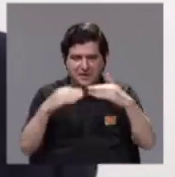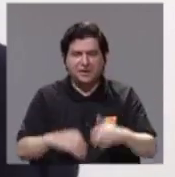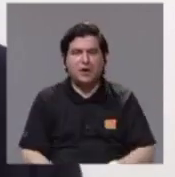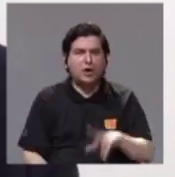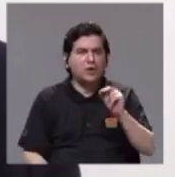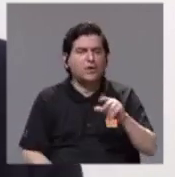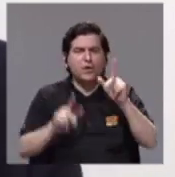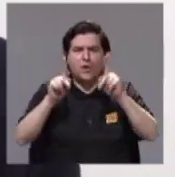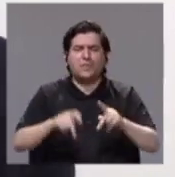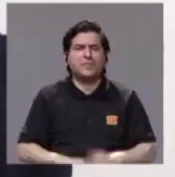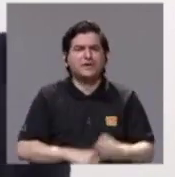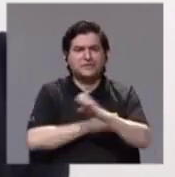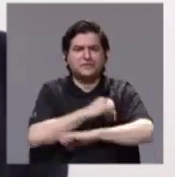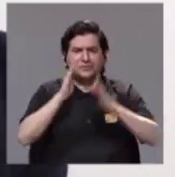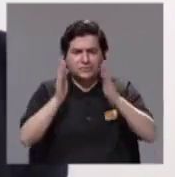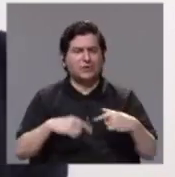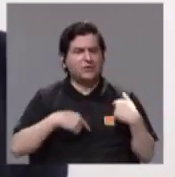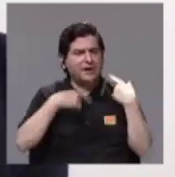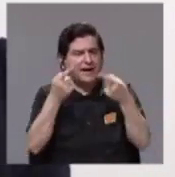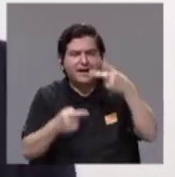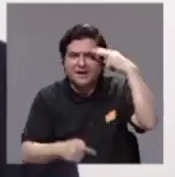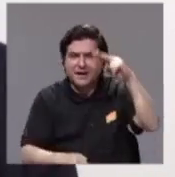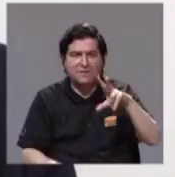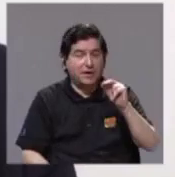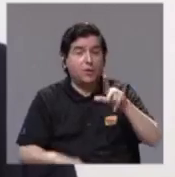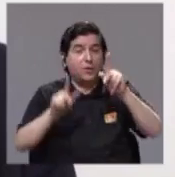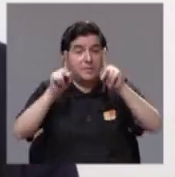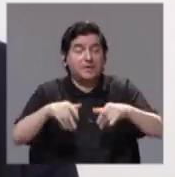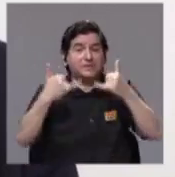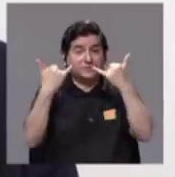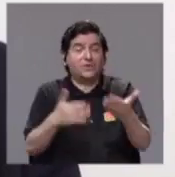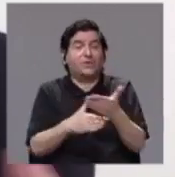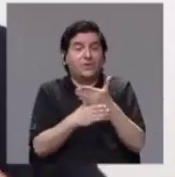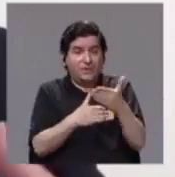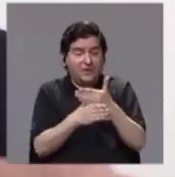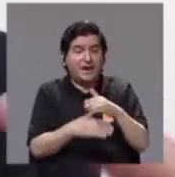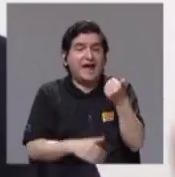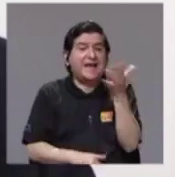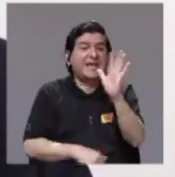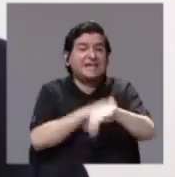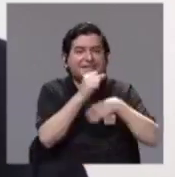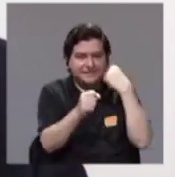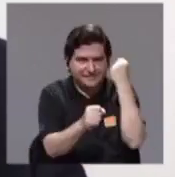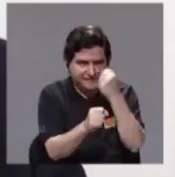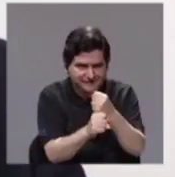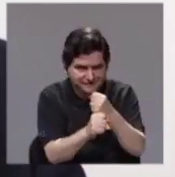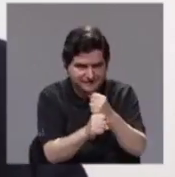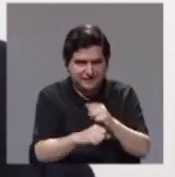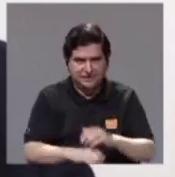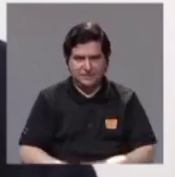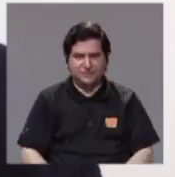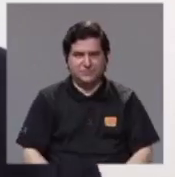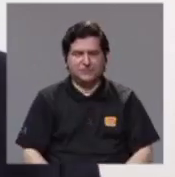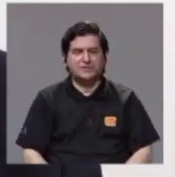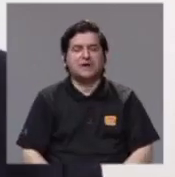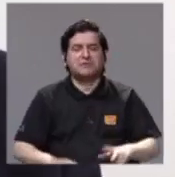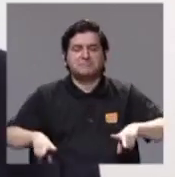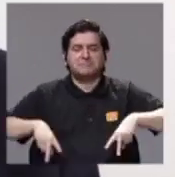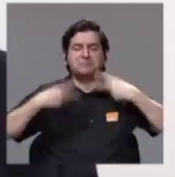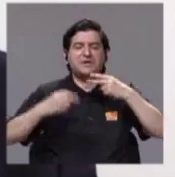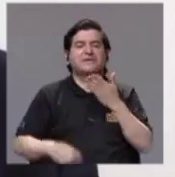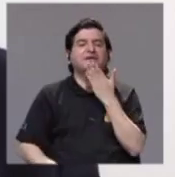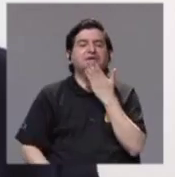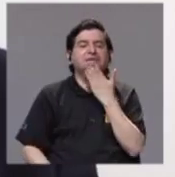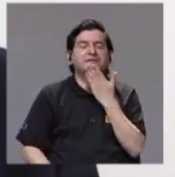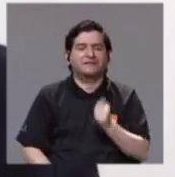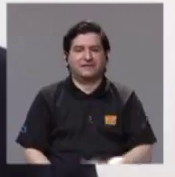un extranjero que entra en México, sino una persona que compartió durante 15 años la vida